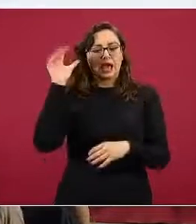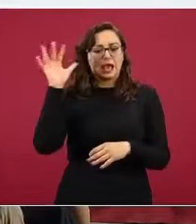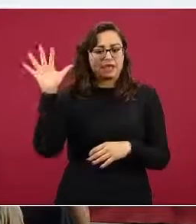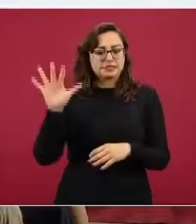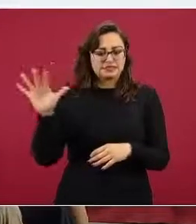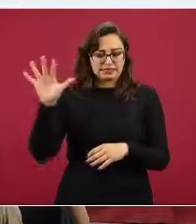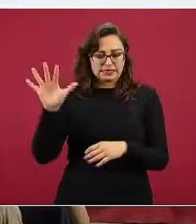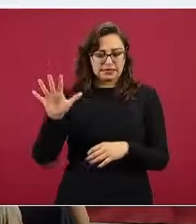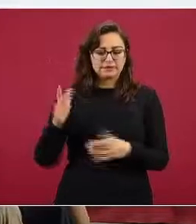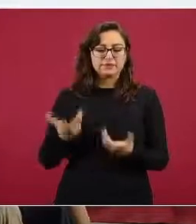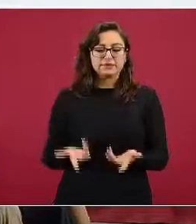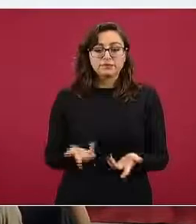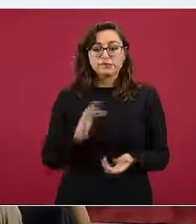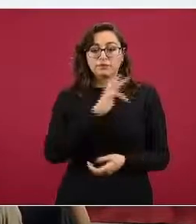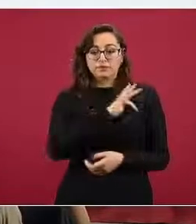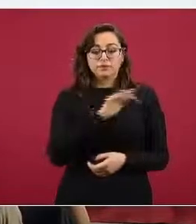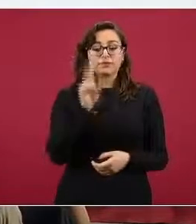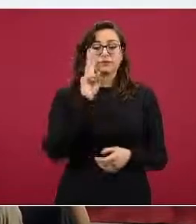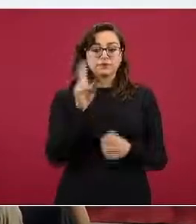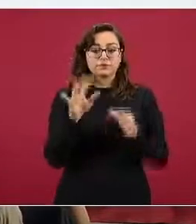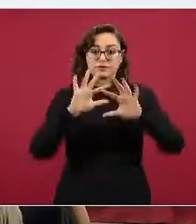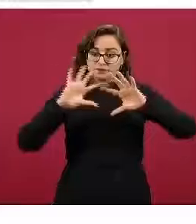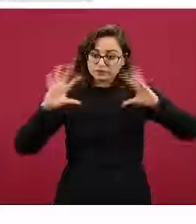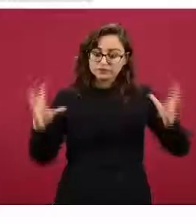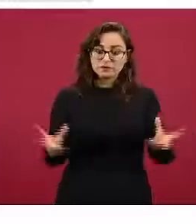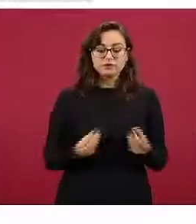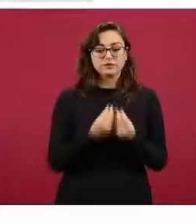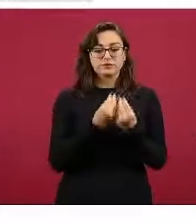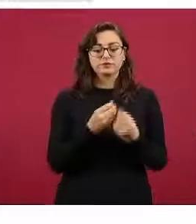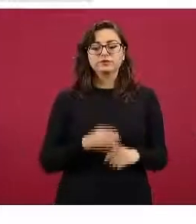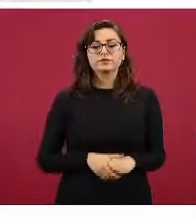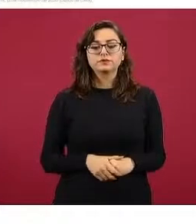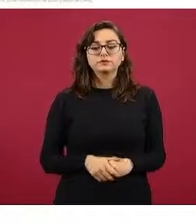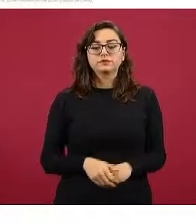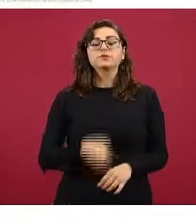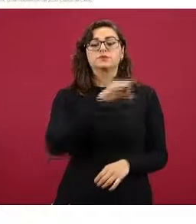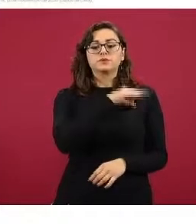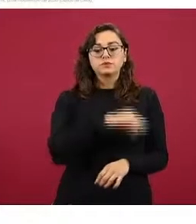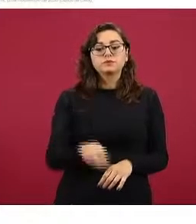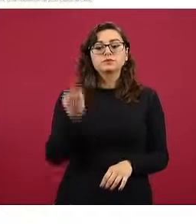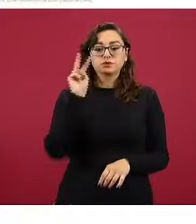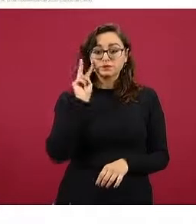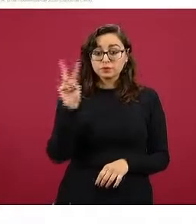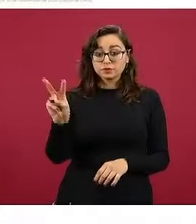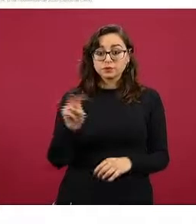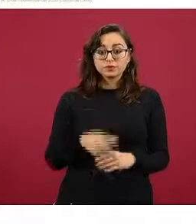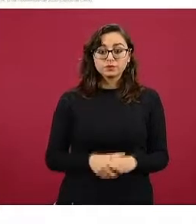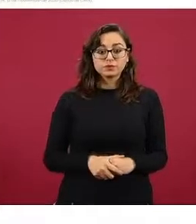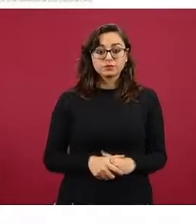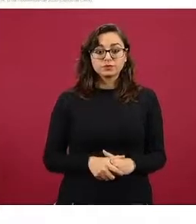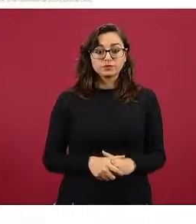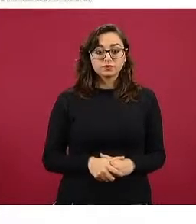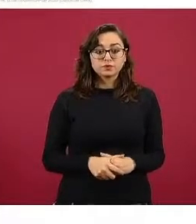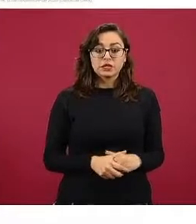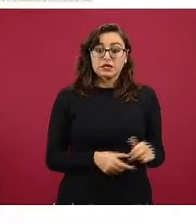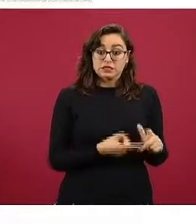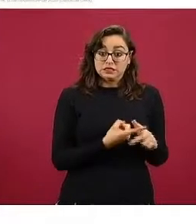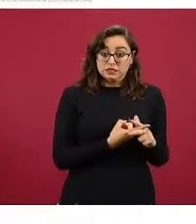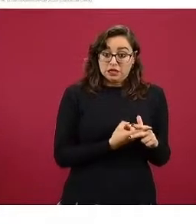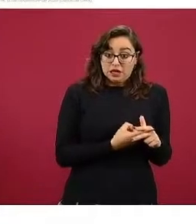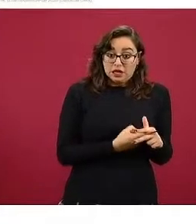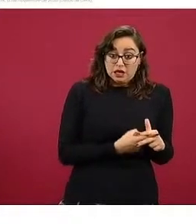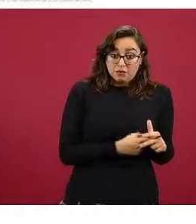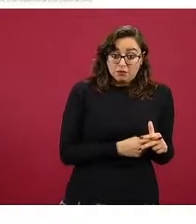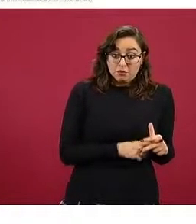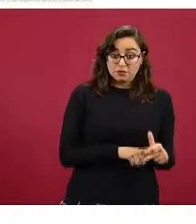tenemos aquí la curva epidémica general para la región. Lo que podemos ver es este inicio